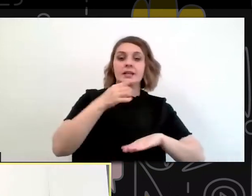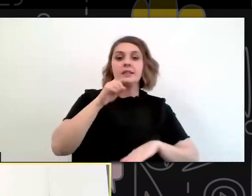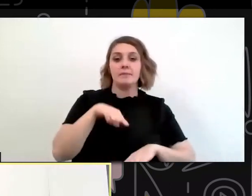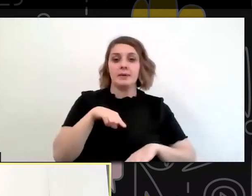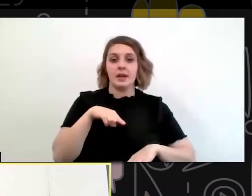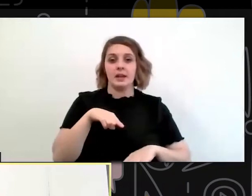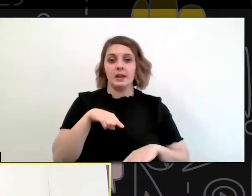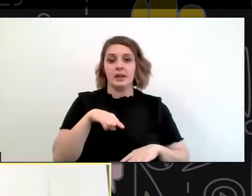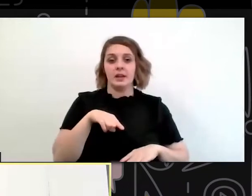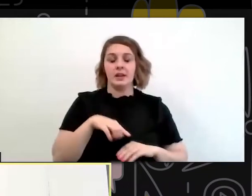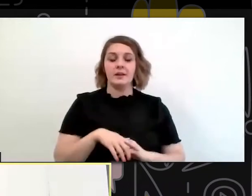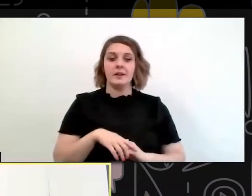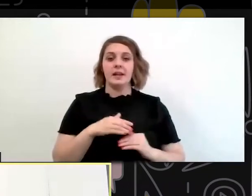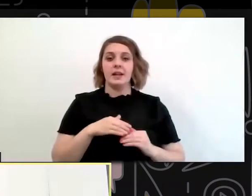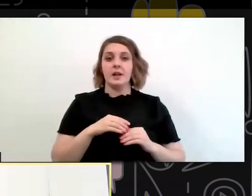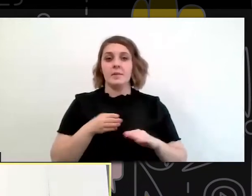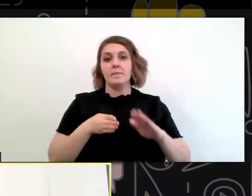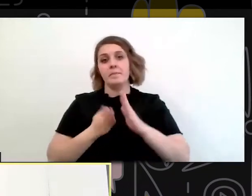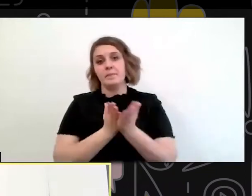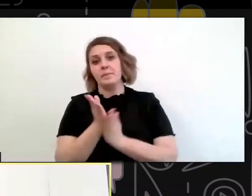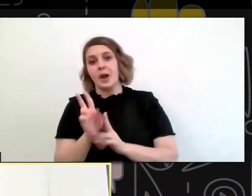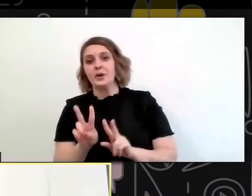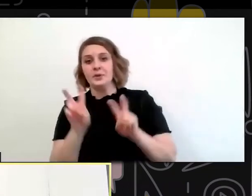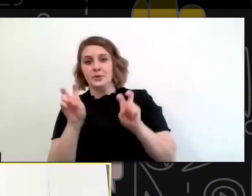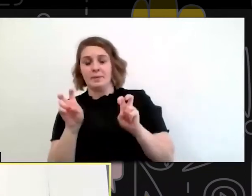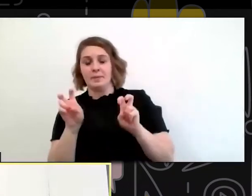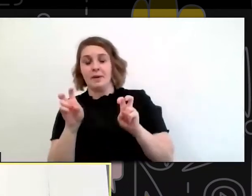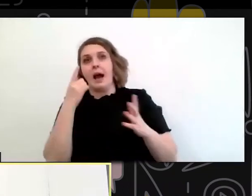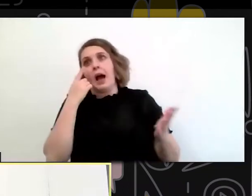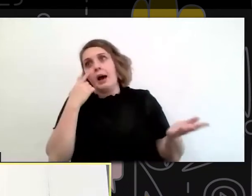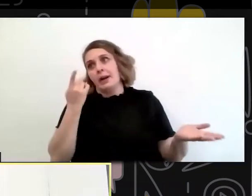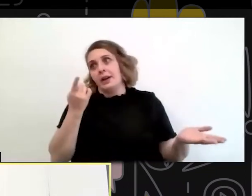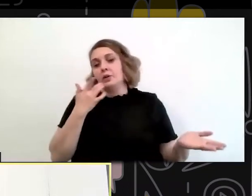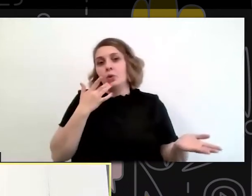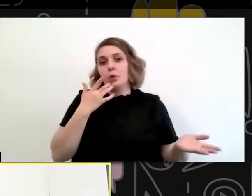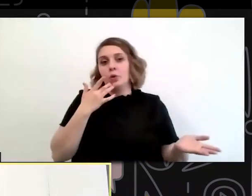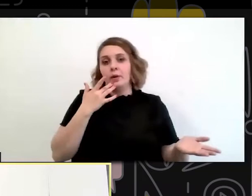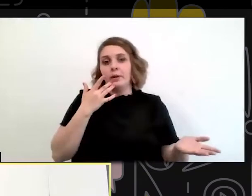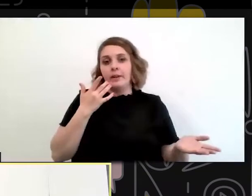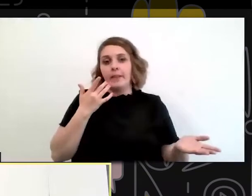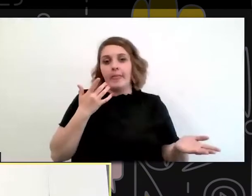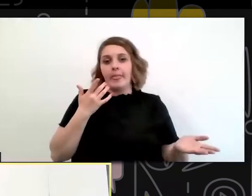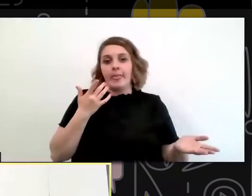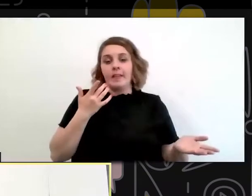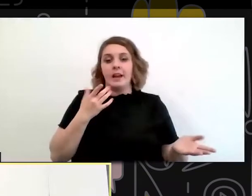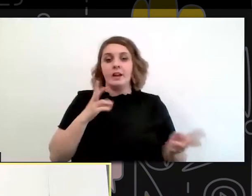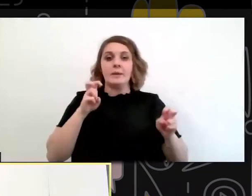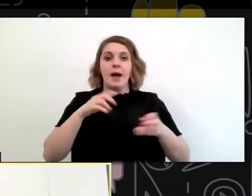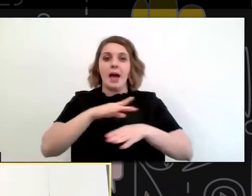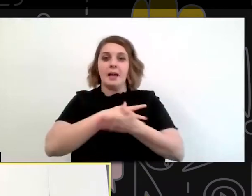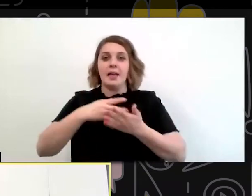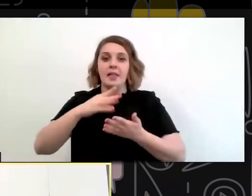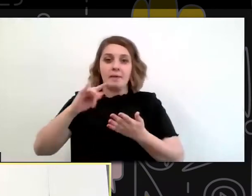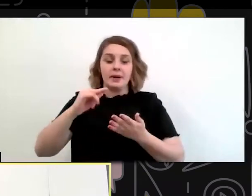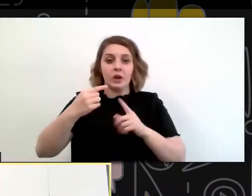esta nueva vía que se nos ha abierto. A ver, el pie diabético no se le puede mirar a un paciente por teleconsulta o el fondo de